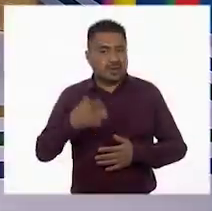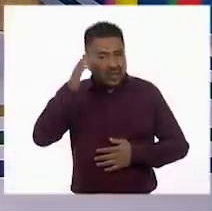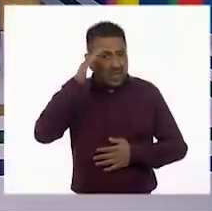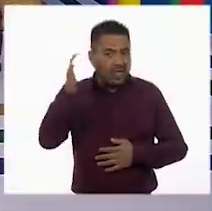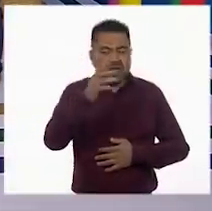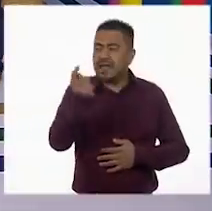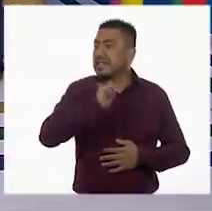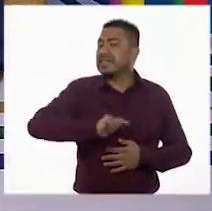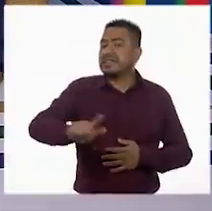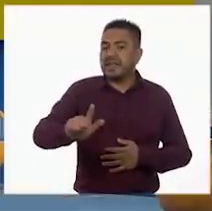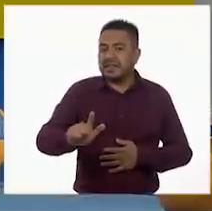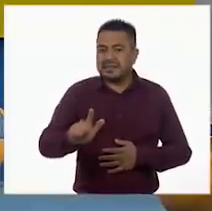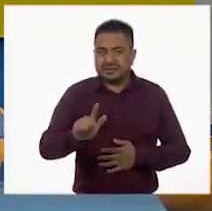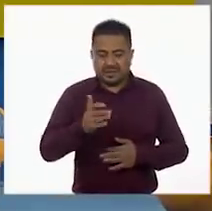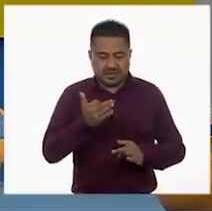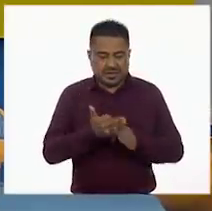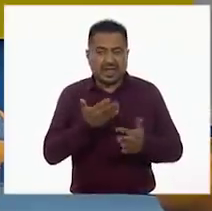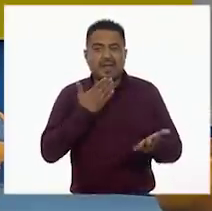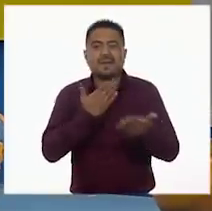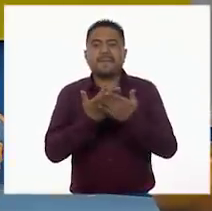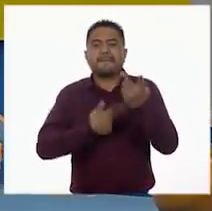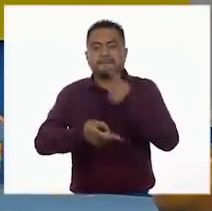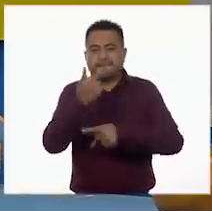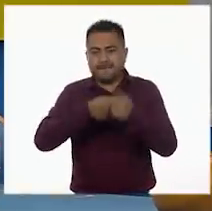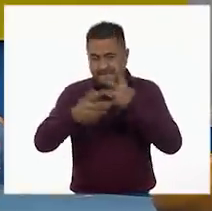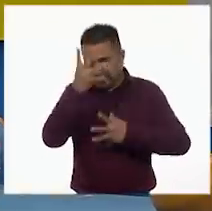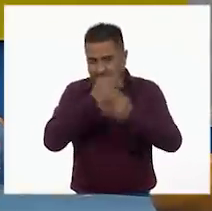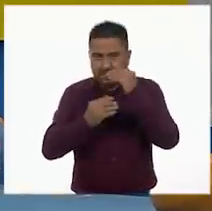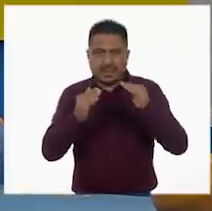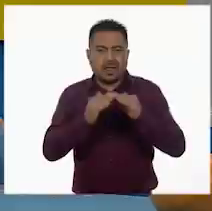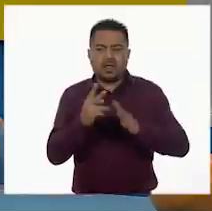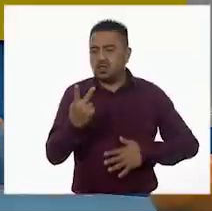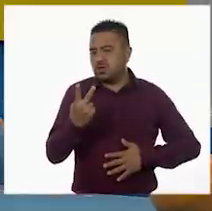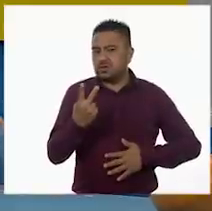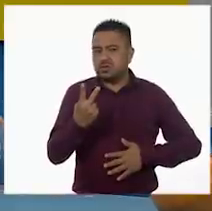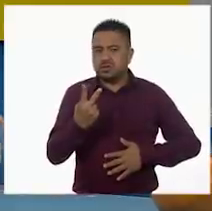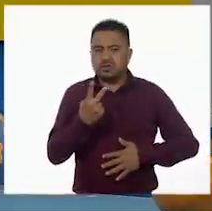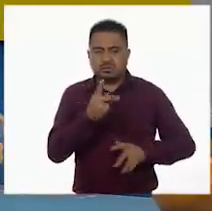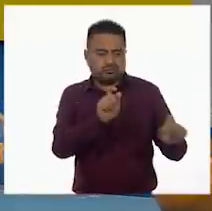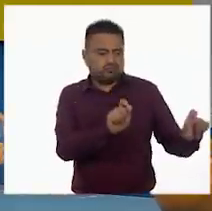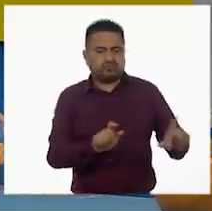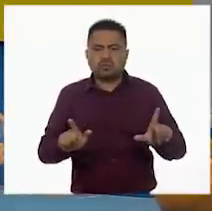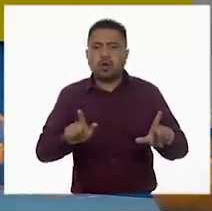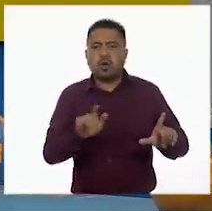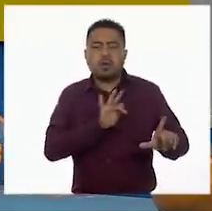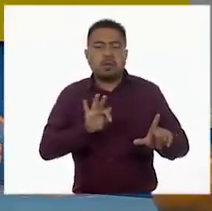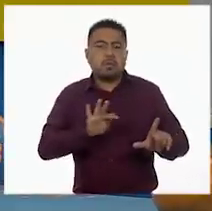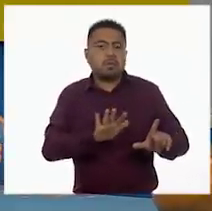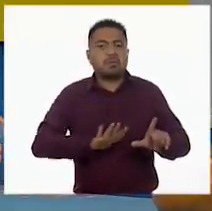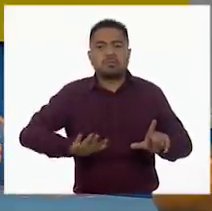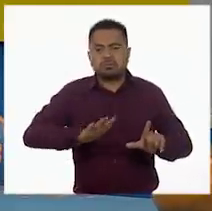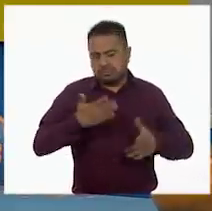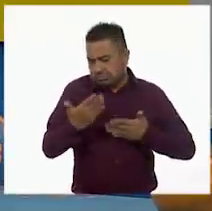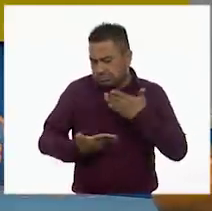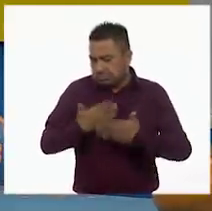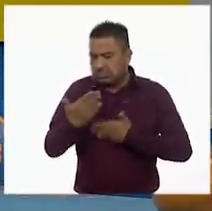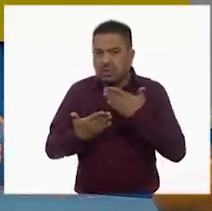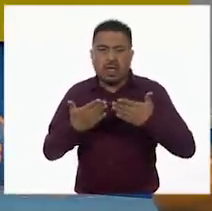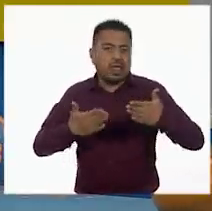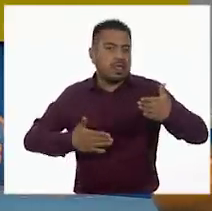¿qué tal? Les damos la bienvenida a Aprende en Casa 2, un espacio en el que vamos a poder estudiar